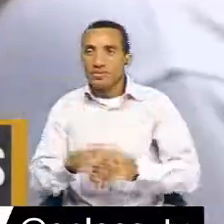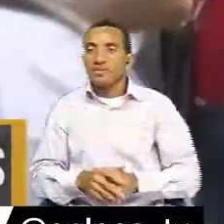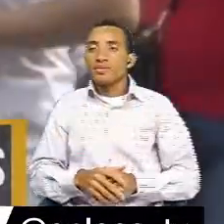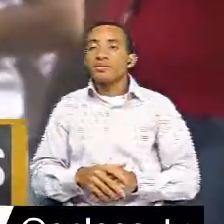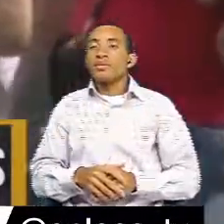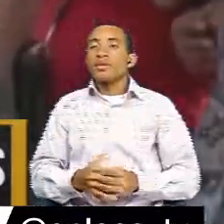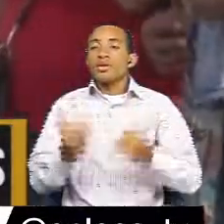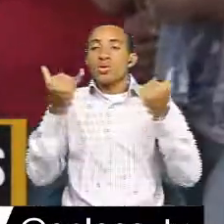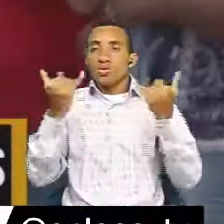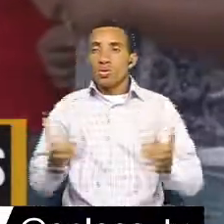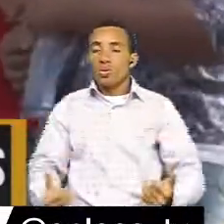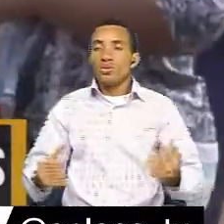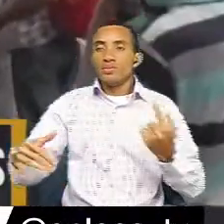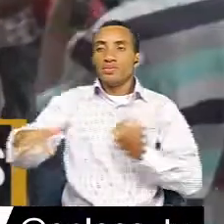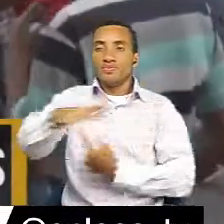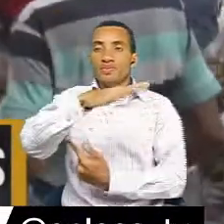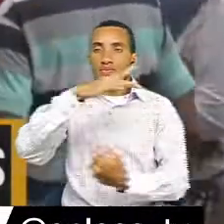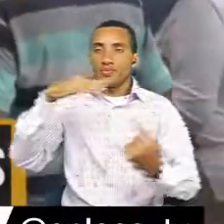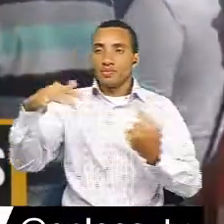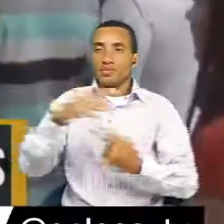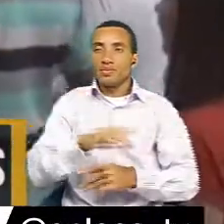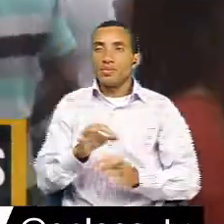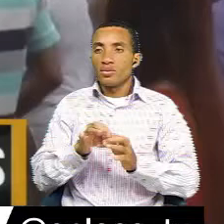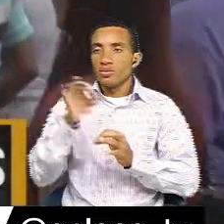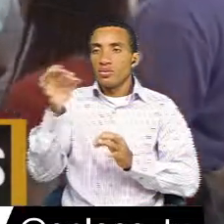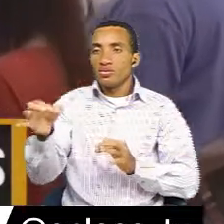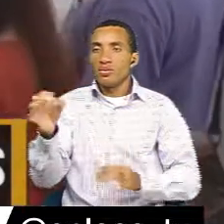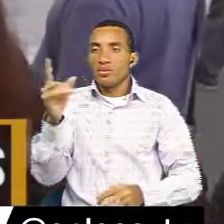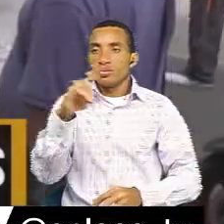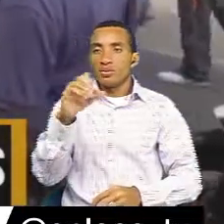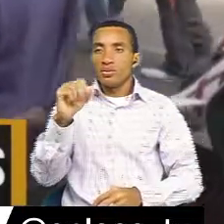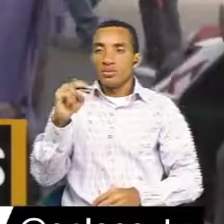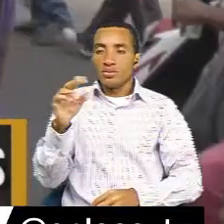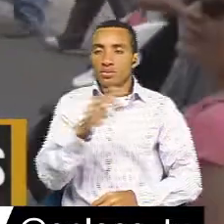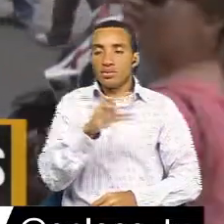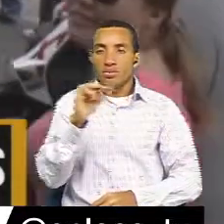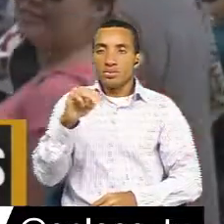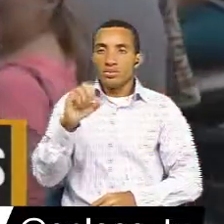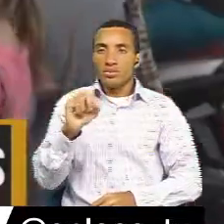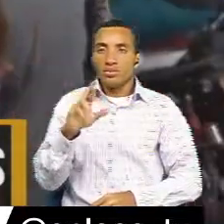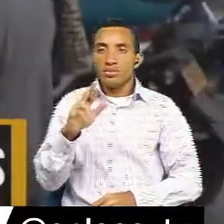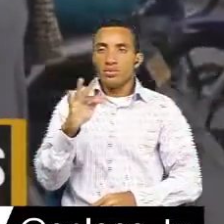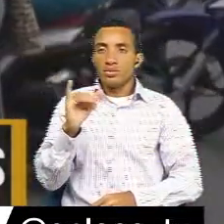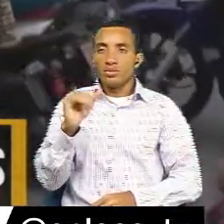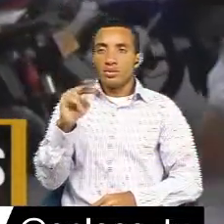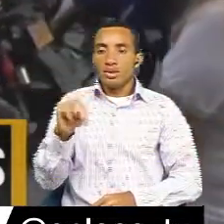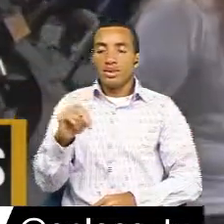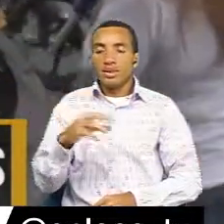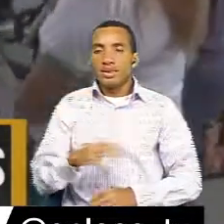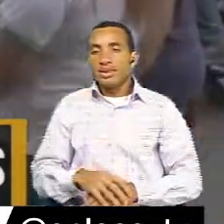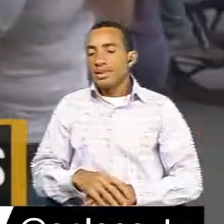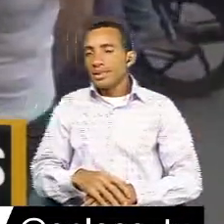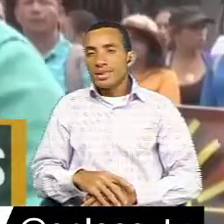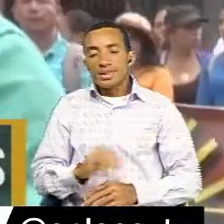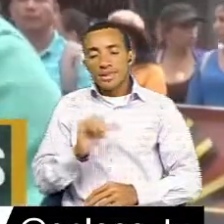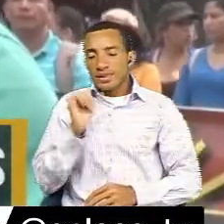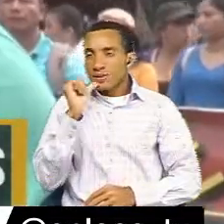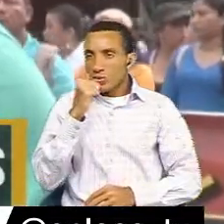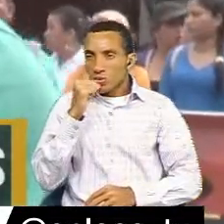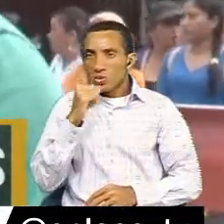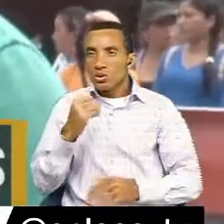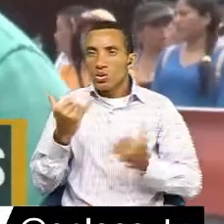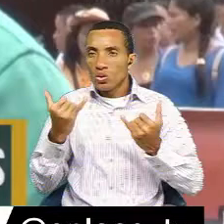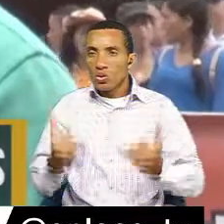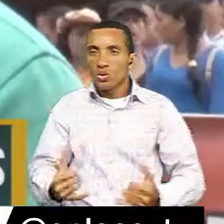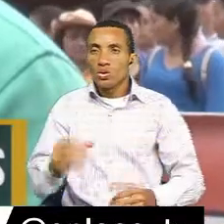que vive actualmente la comunidad de San Martín Cesar. Desafortunadamente nos levantamos con la triste noticia de que habían sido detenidos